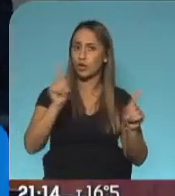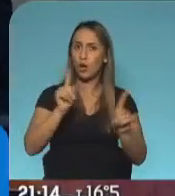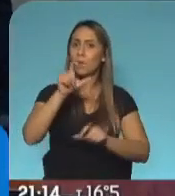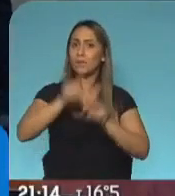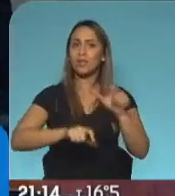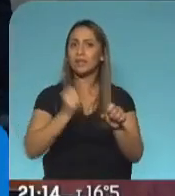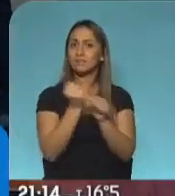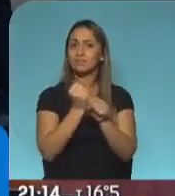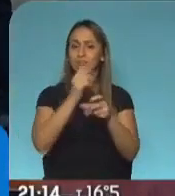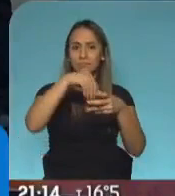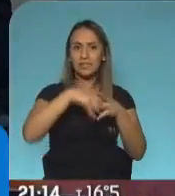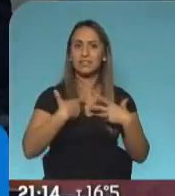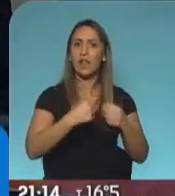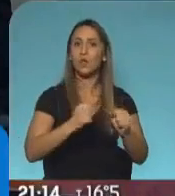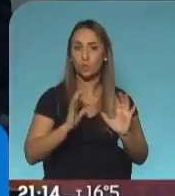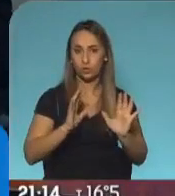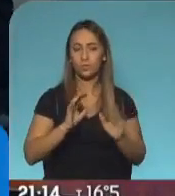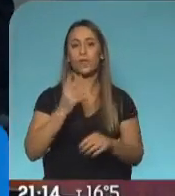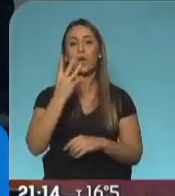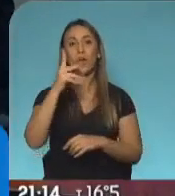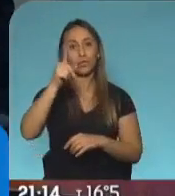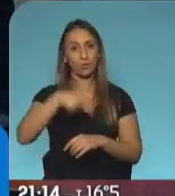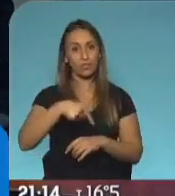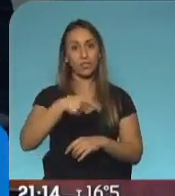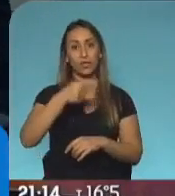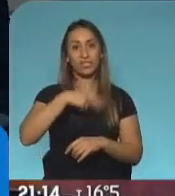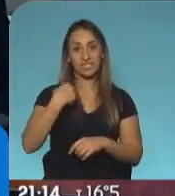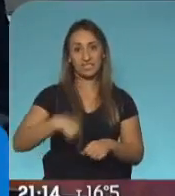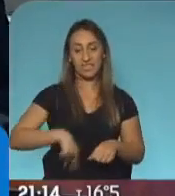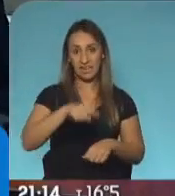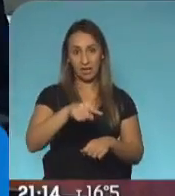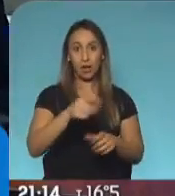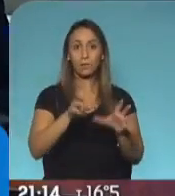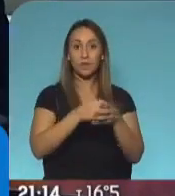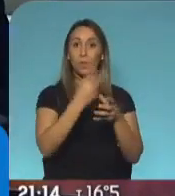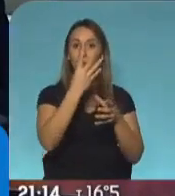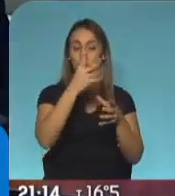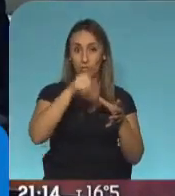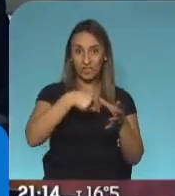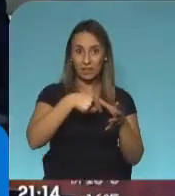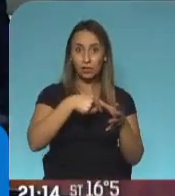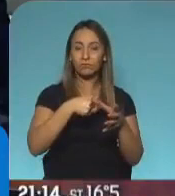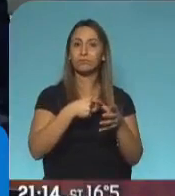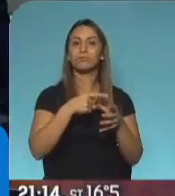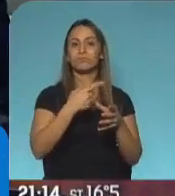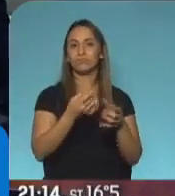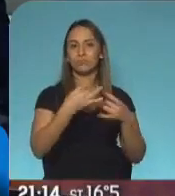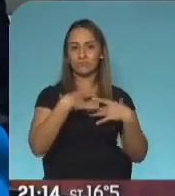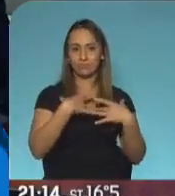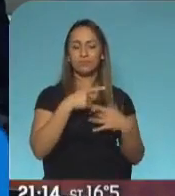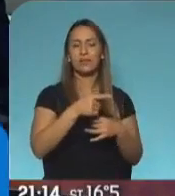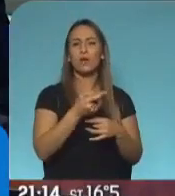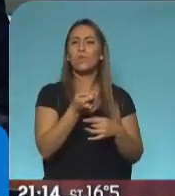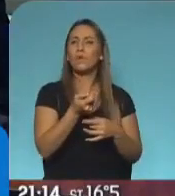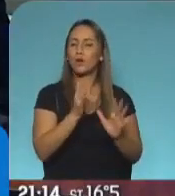regional de salud en general 4 en china creo que es bastante poco lo que declararon hay un problema nadie